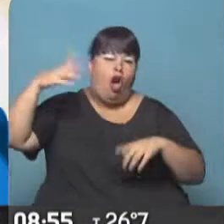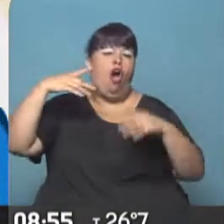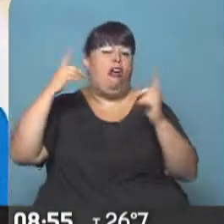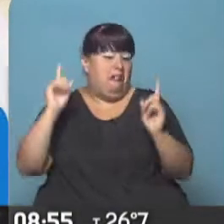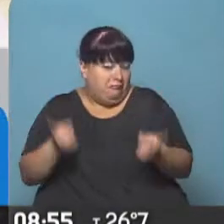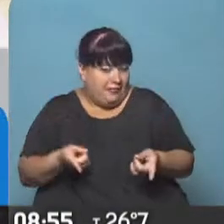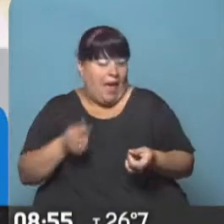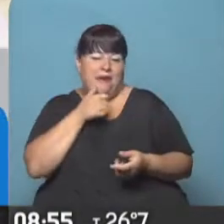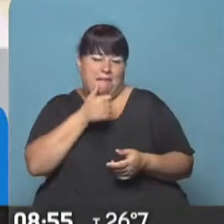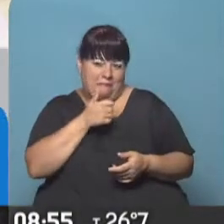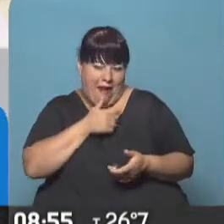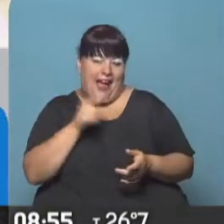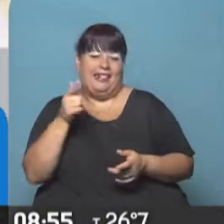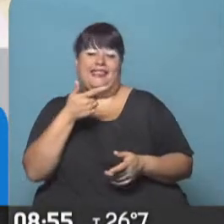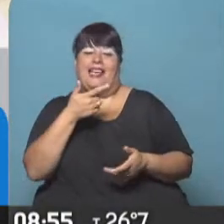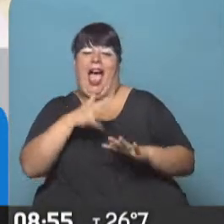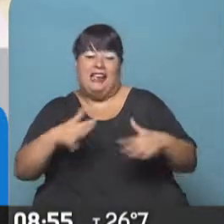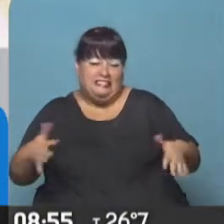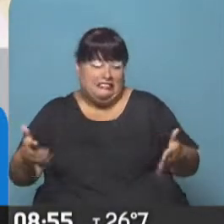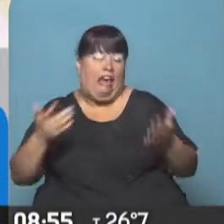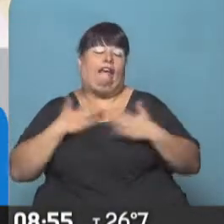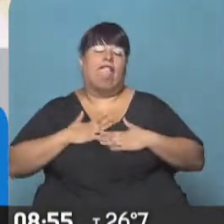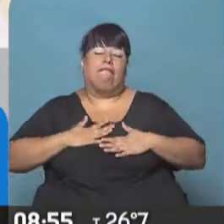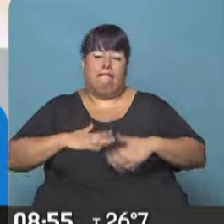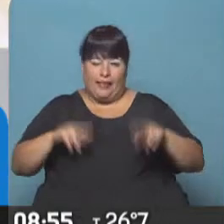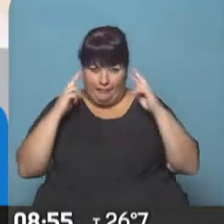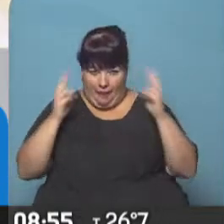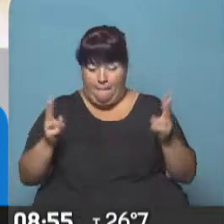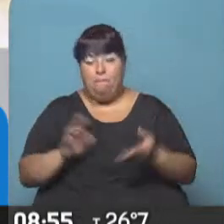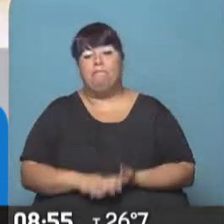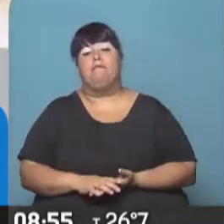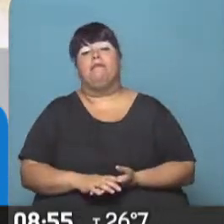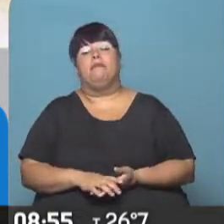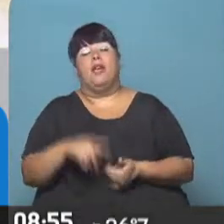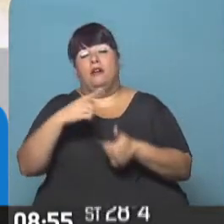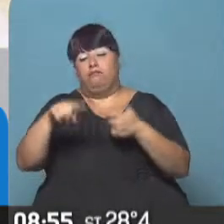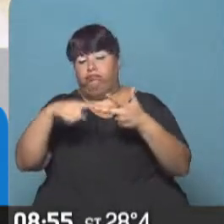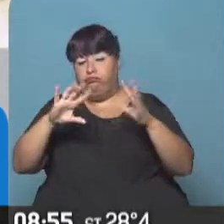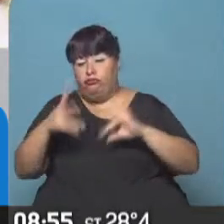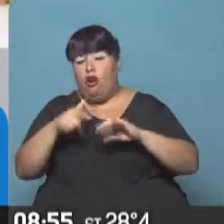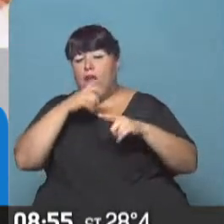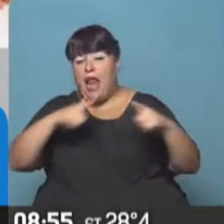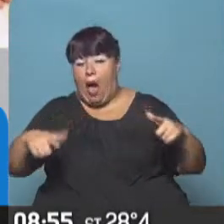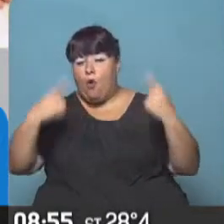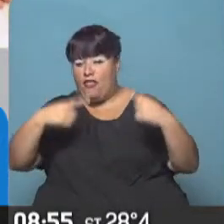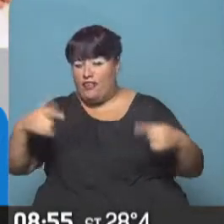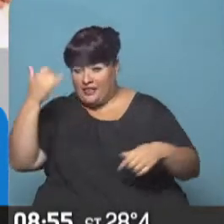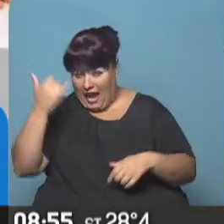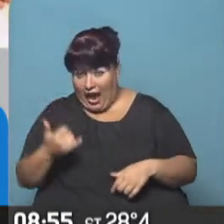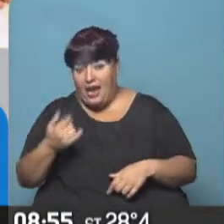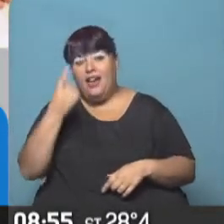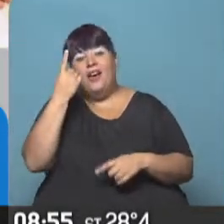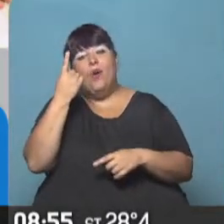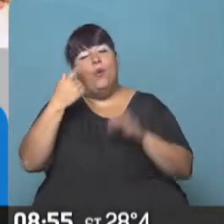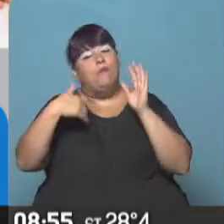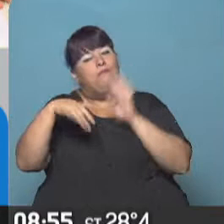porque no unos buenos mates un rico asado y relajarse un poco entre todas las estructuras de las distintas lagunas que tenemos una de las